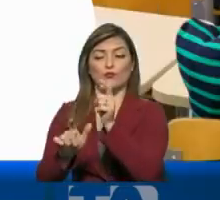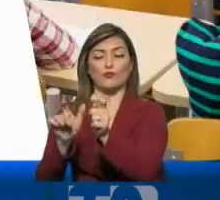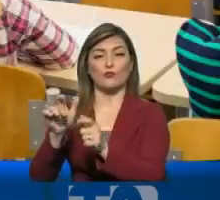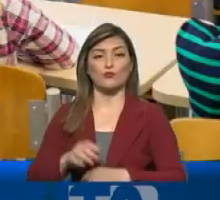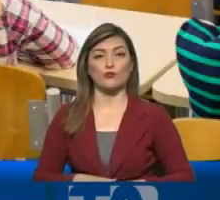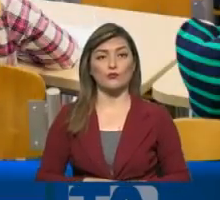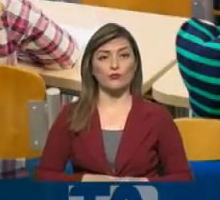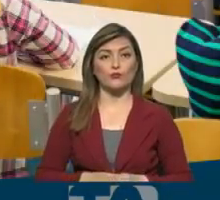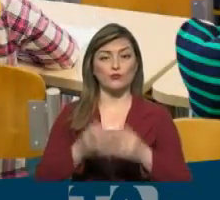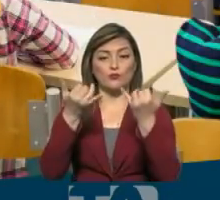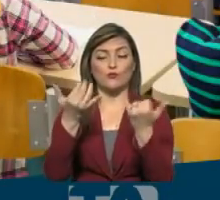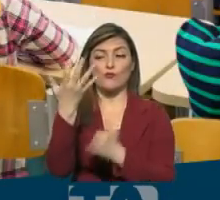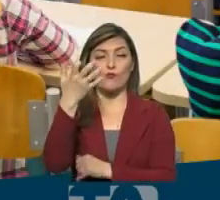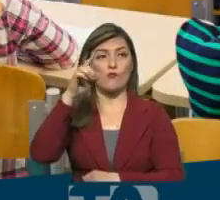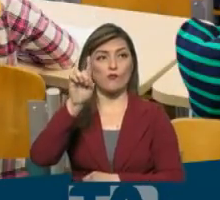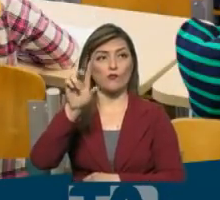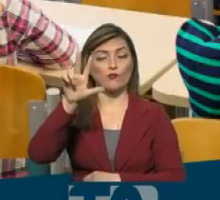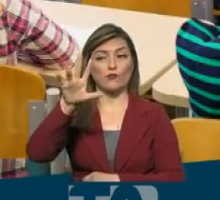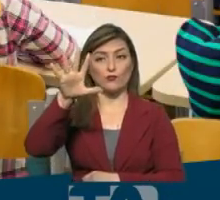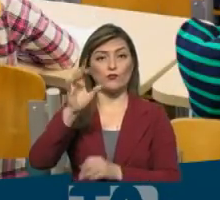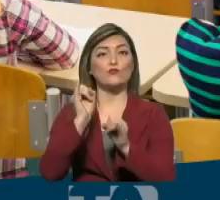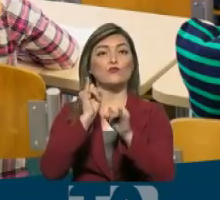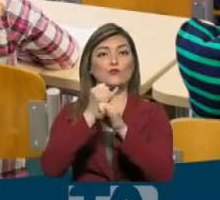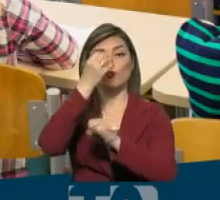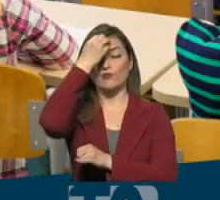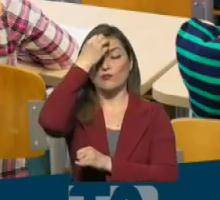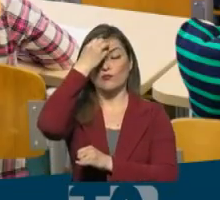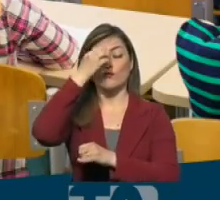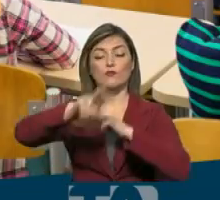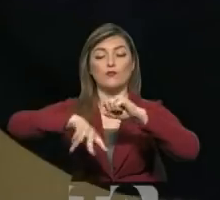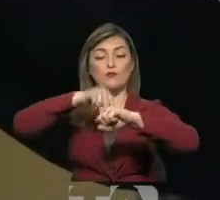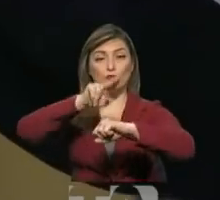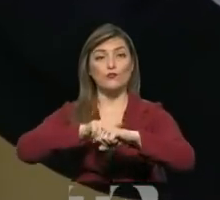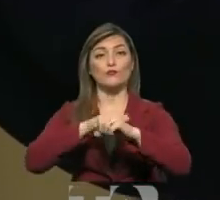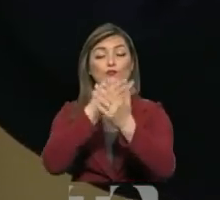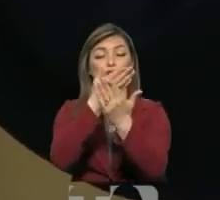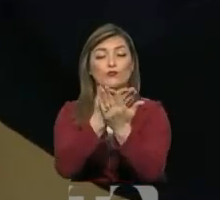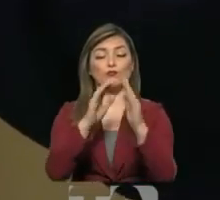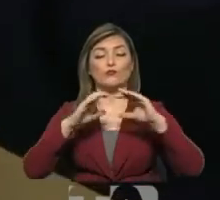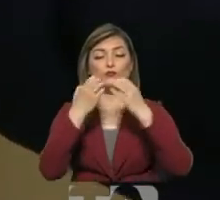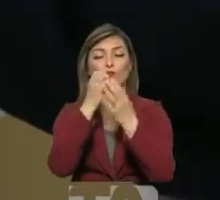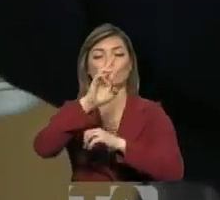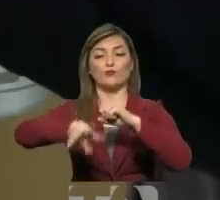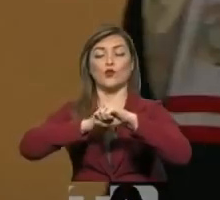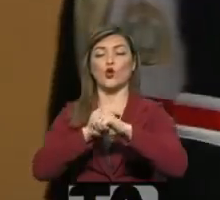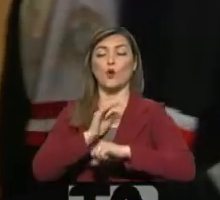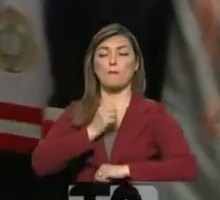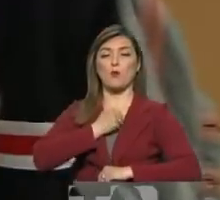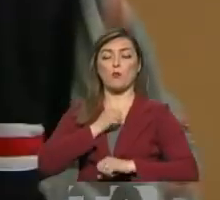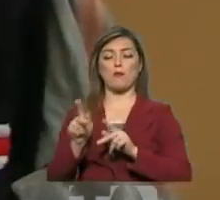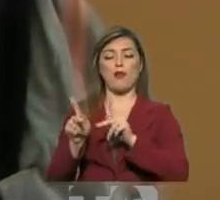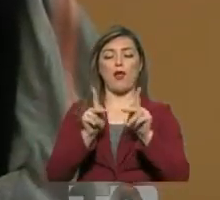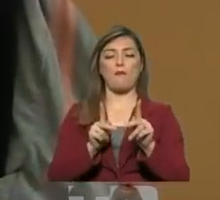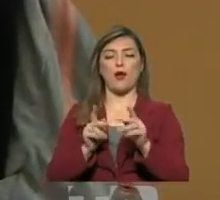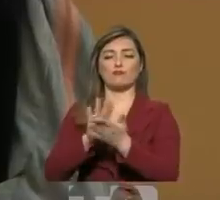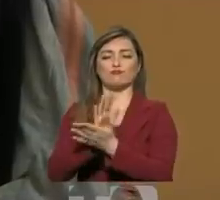ciudadanos. Hasta el momento, 15.135 instituciones educativas a nivel nacional han presentado al COE Nacional sus planes de retorno. Sin